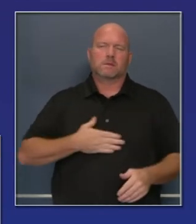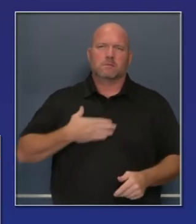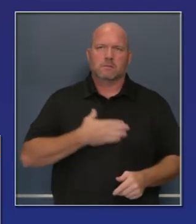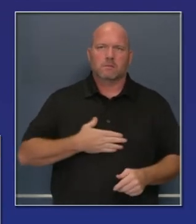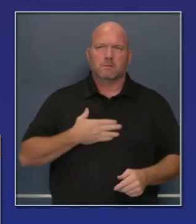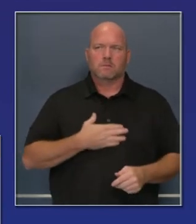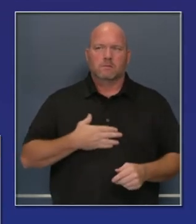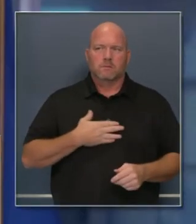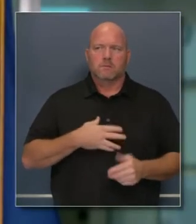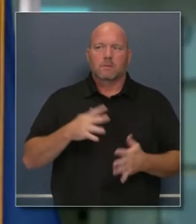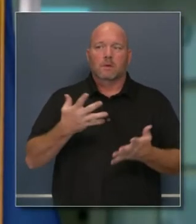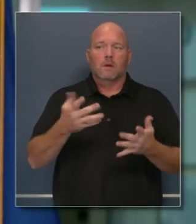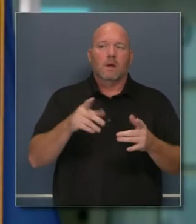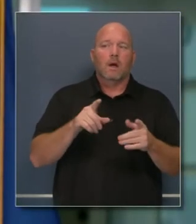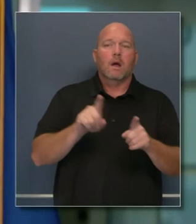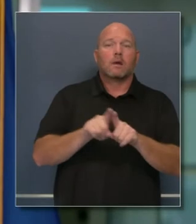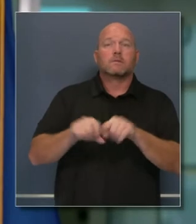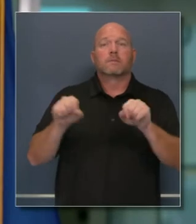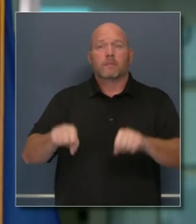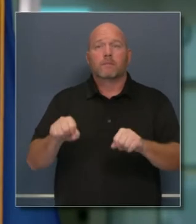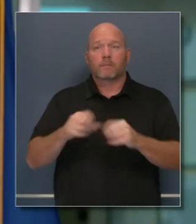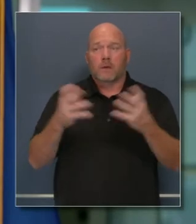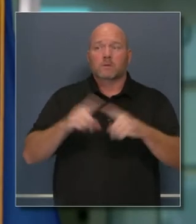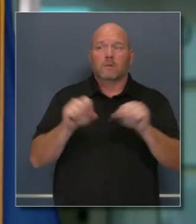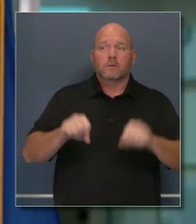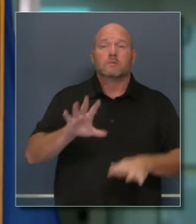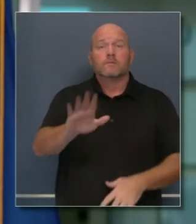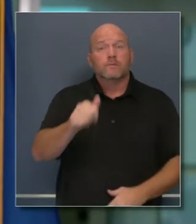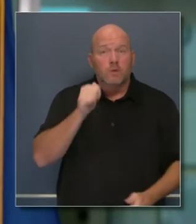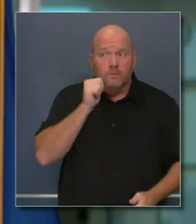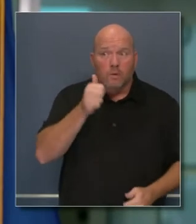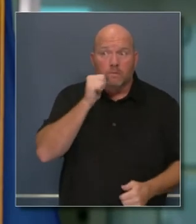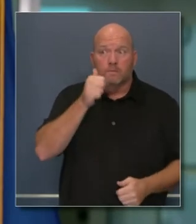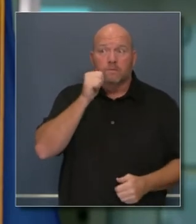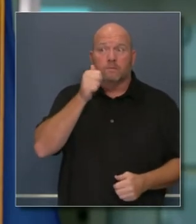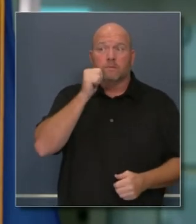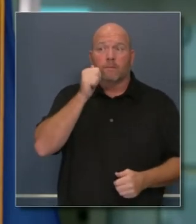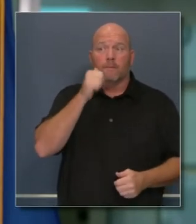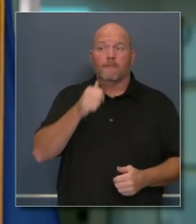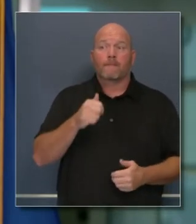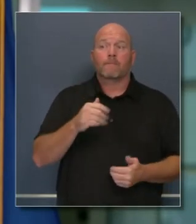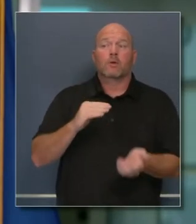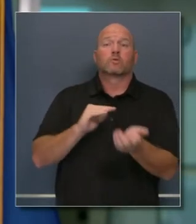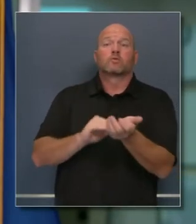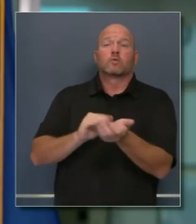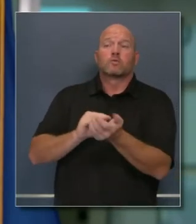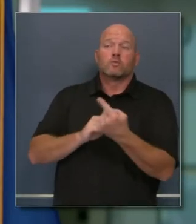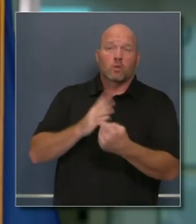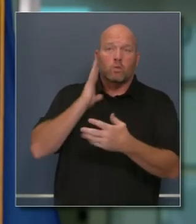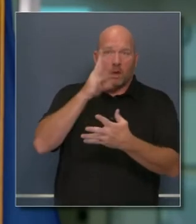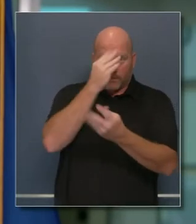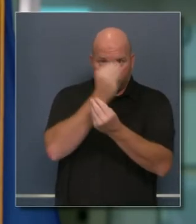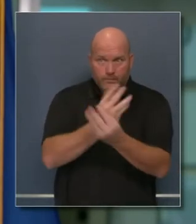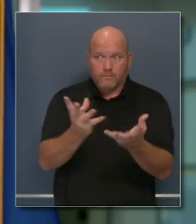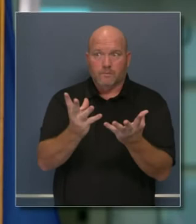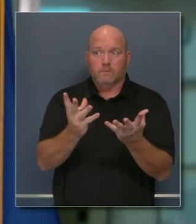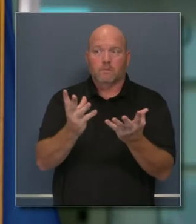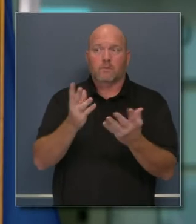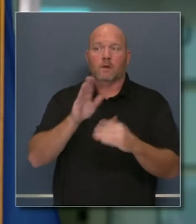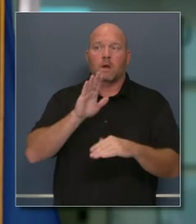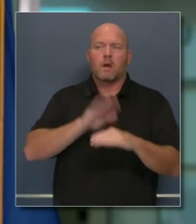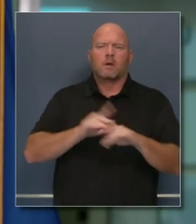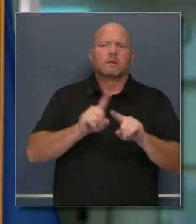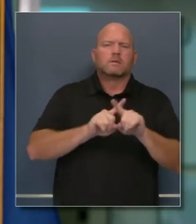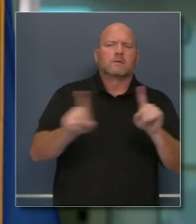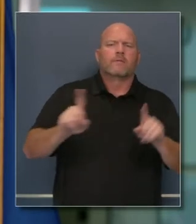reduzcan el aglomerarse con otras personas. Mañana el doctor Galli estará trayéndoles las